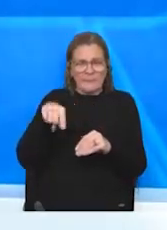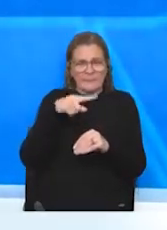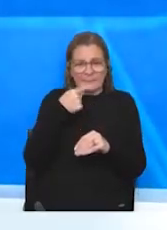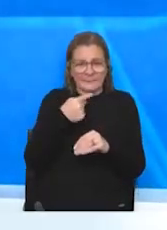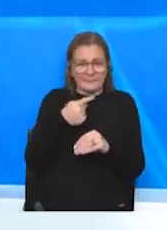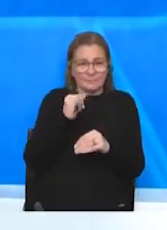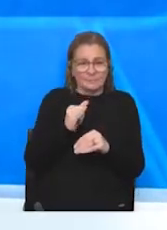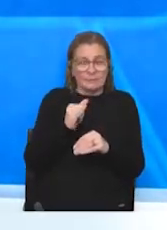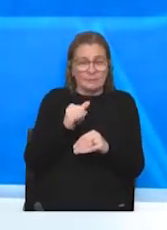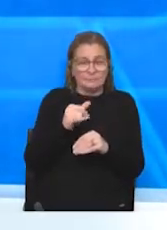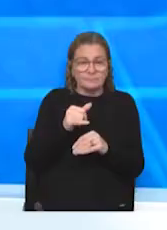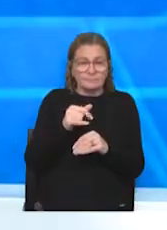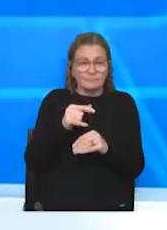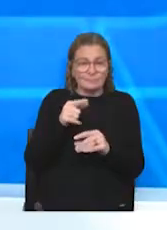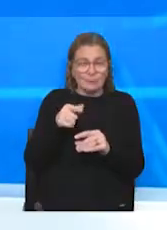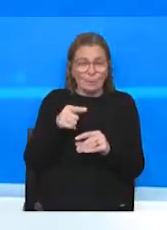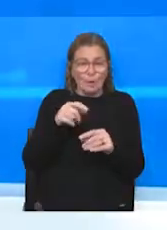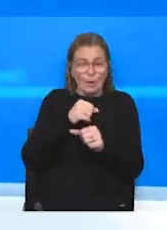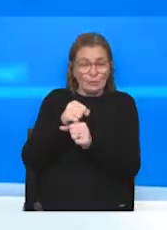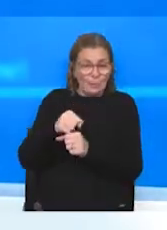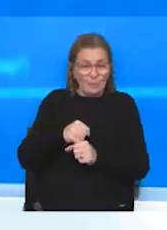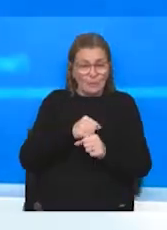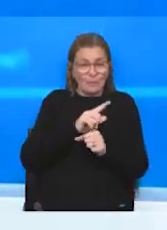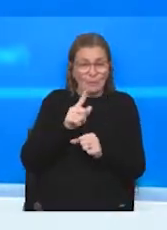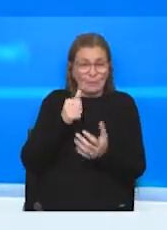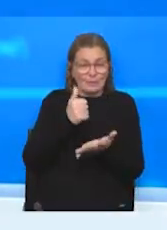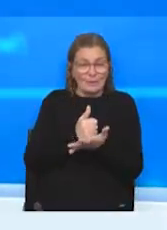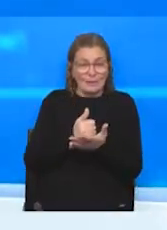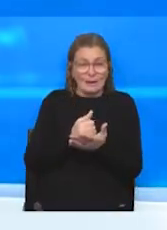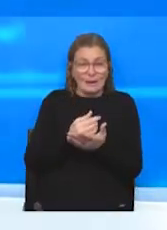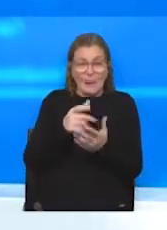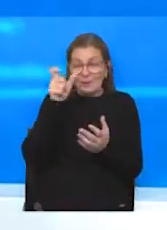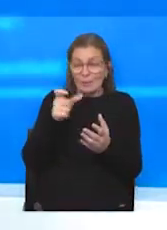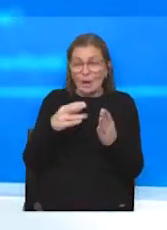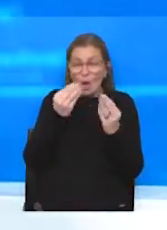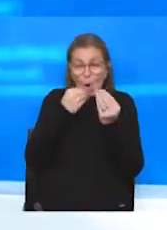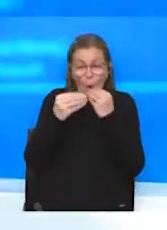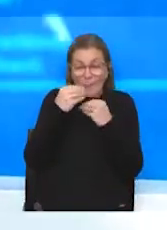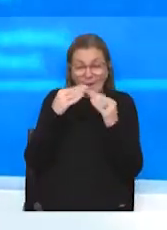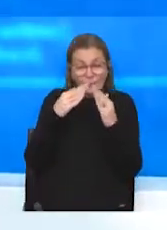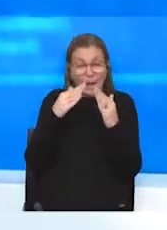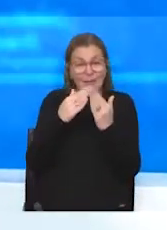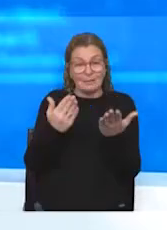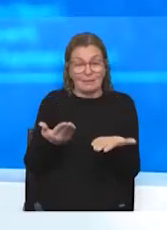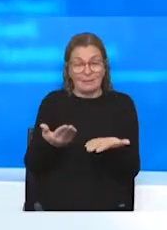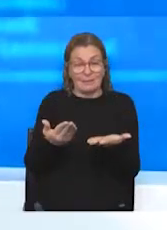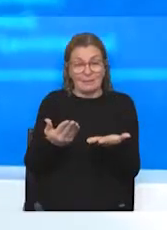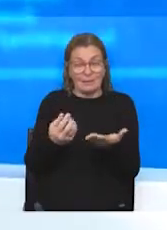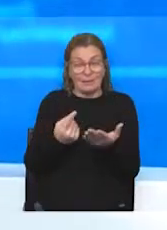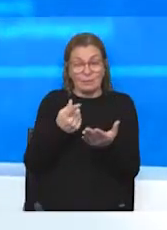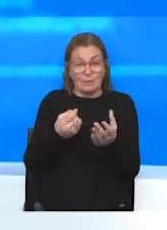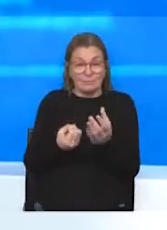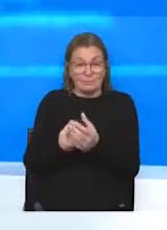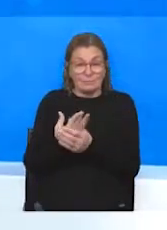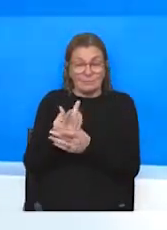principio dijimos nosotros no somos Un fin en sí mismo las hoas populares no deben de estar la gente tiene que comer en su casa y bueno tod eso ha ido ha ido germinando